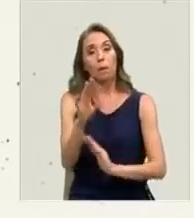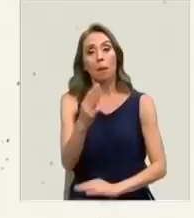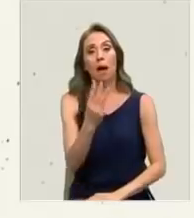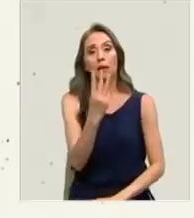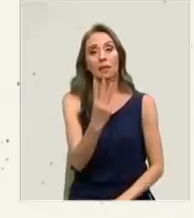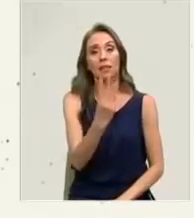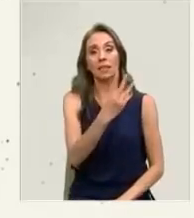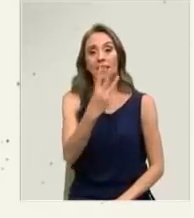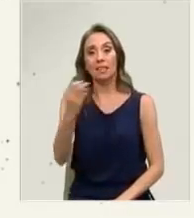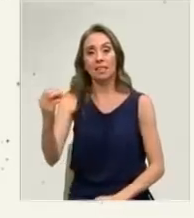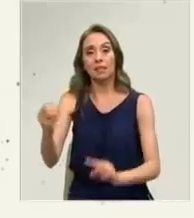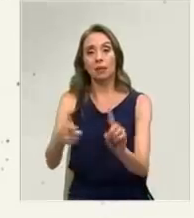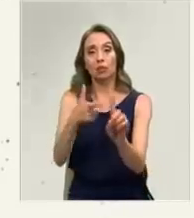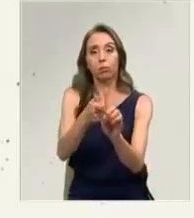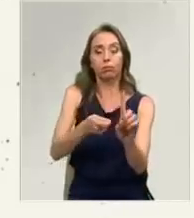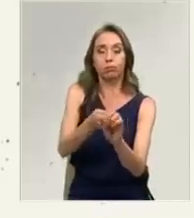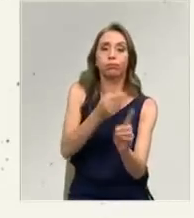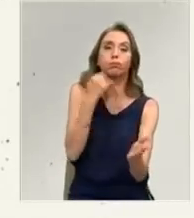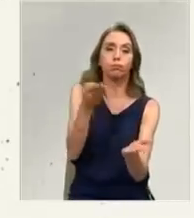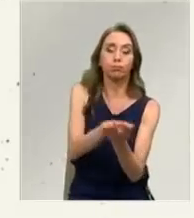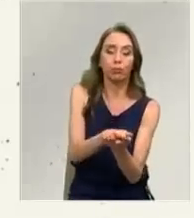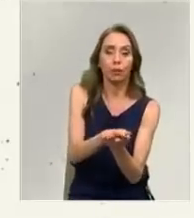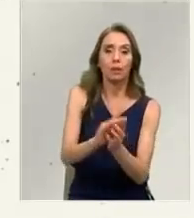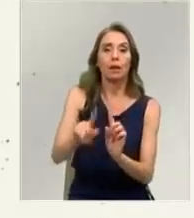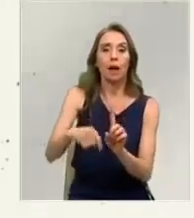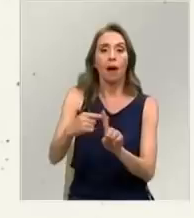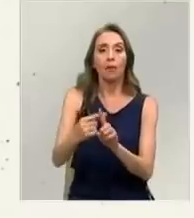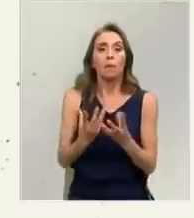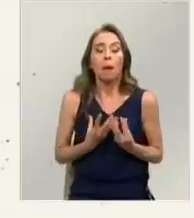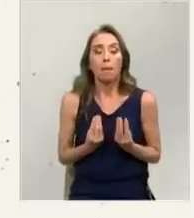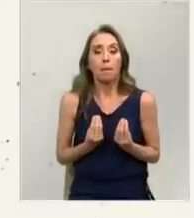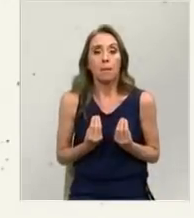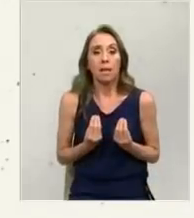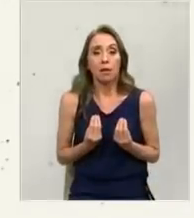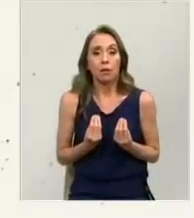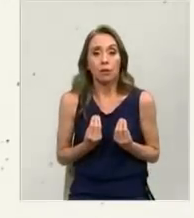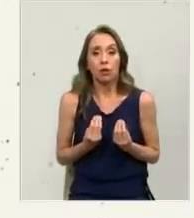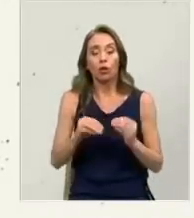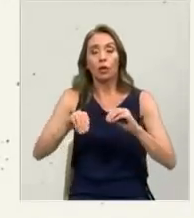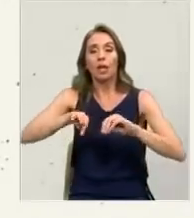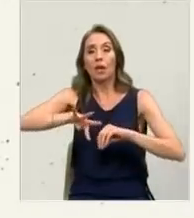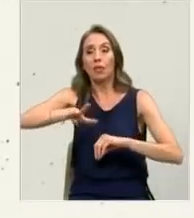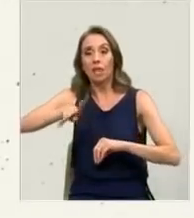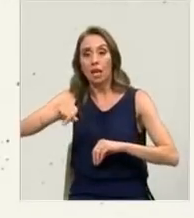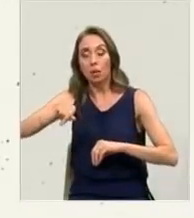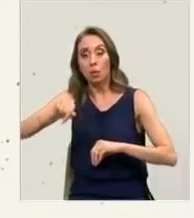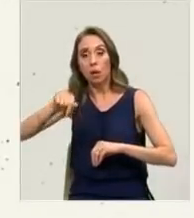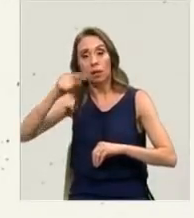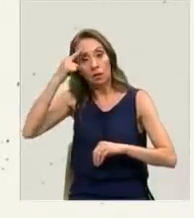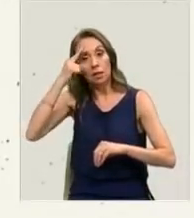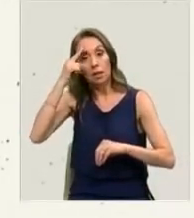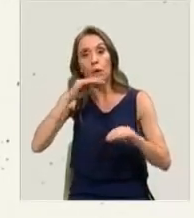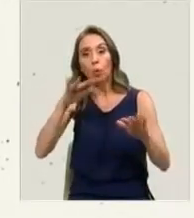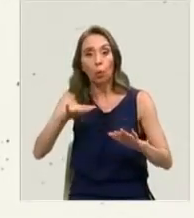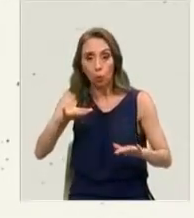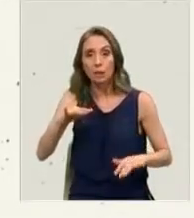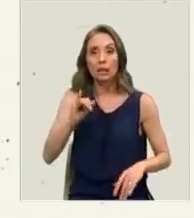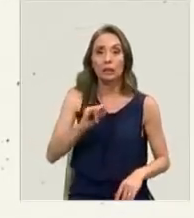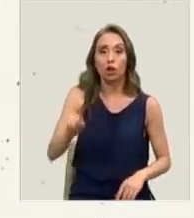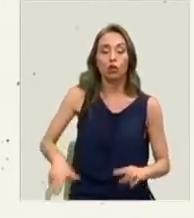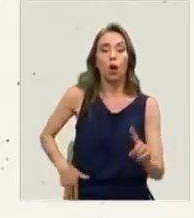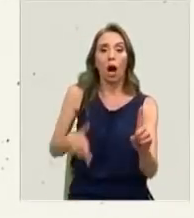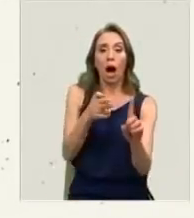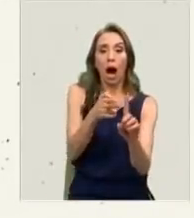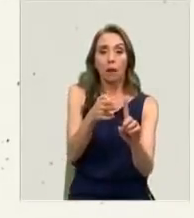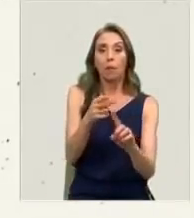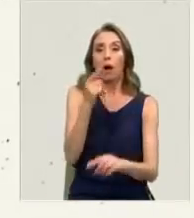de 300 homicidios. Además de esto, el temor es a la decisión que los delincuentes tienen para usar el armamento. Hemos